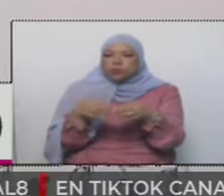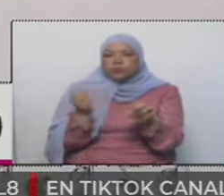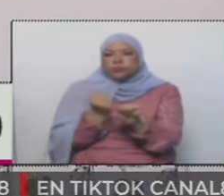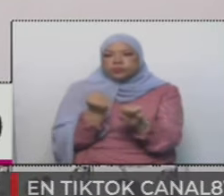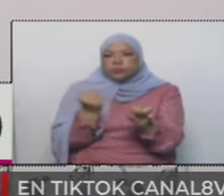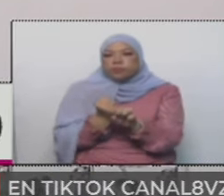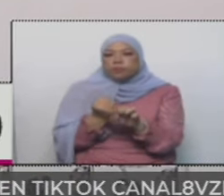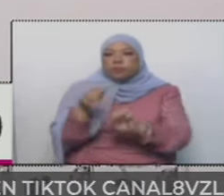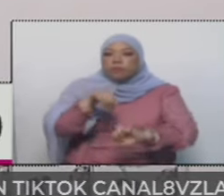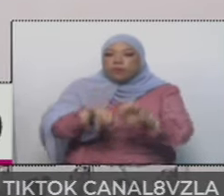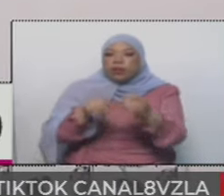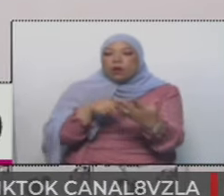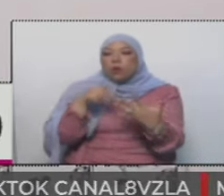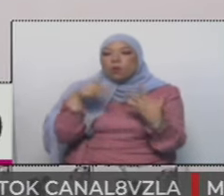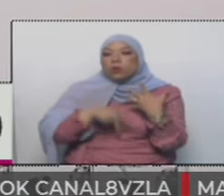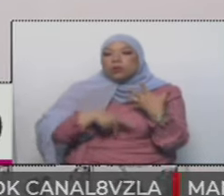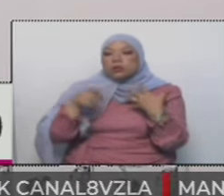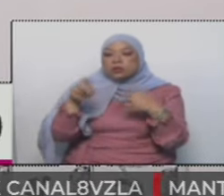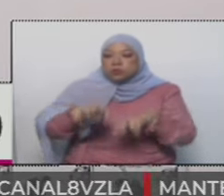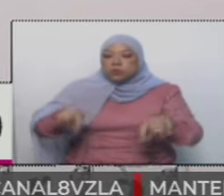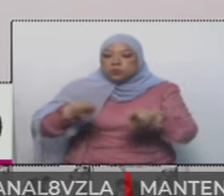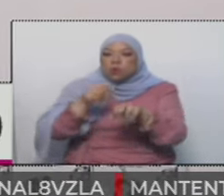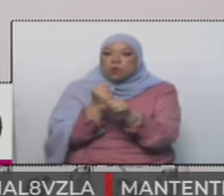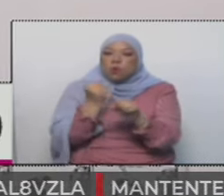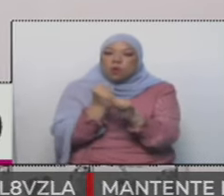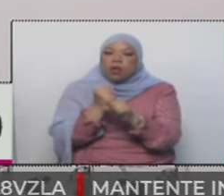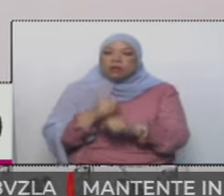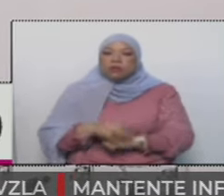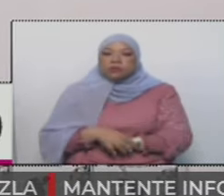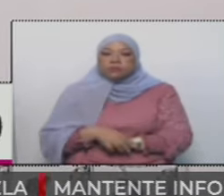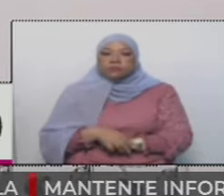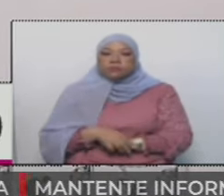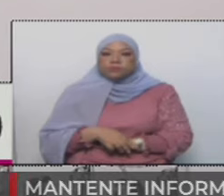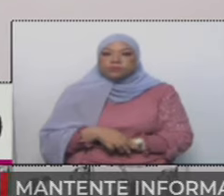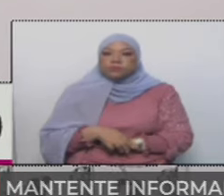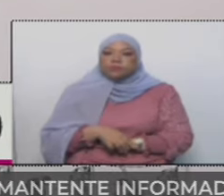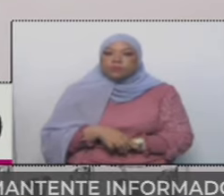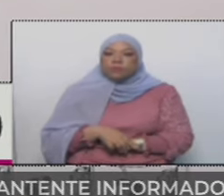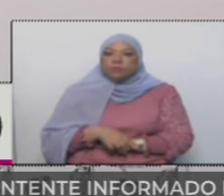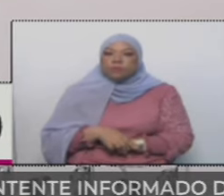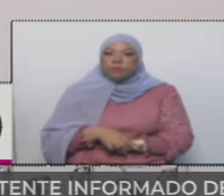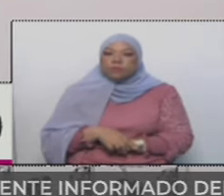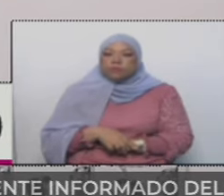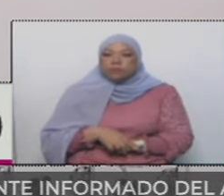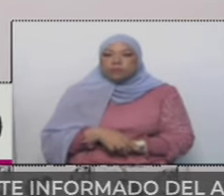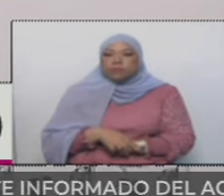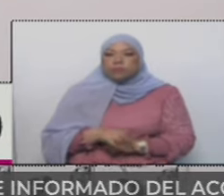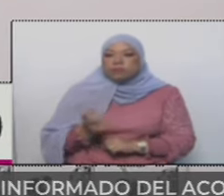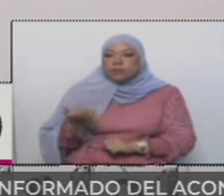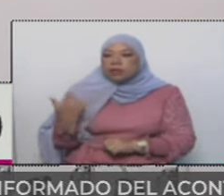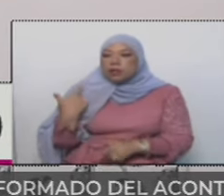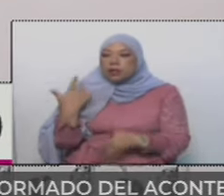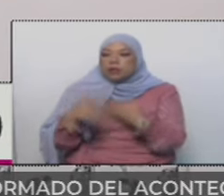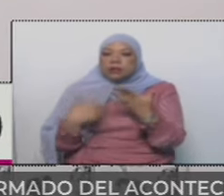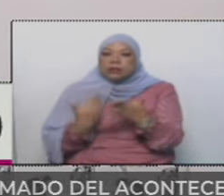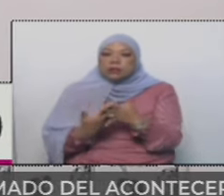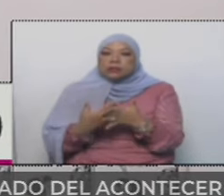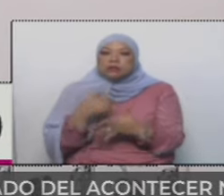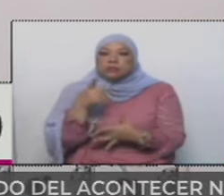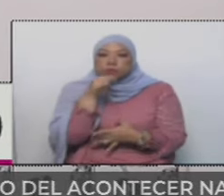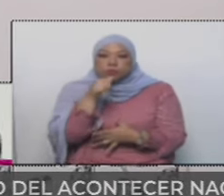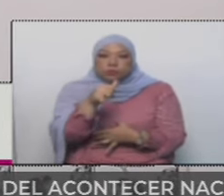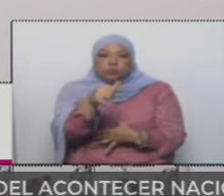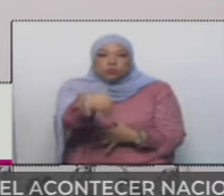su impronta, para no decir otra cosa, puso su impronta de invasiones, guerras,